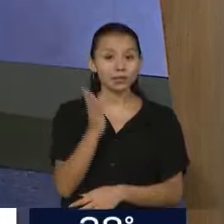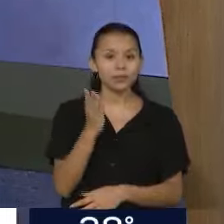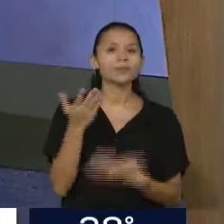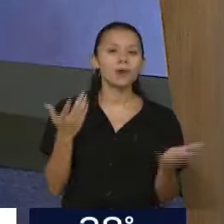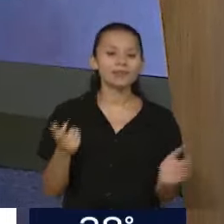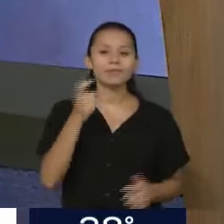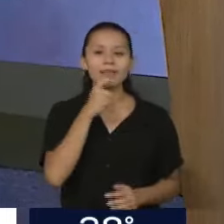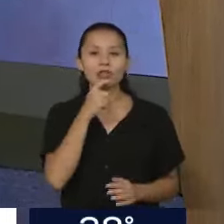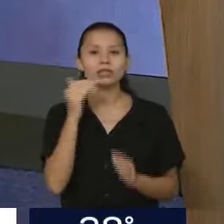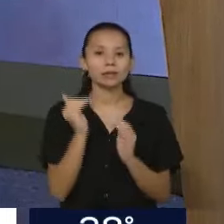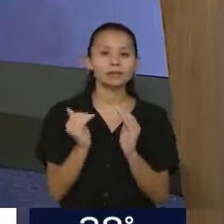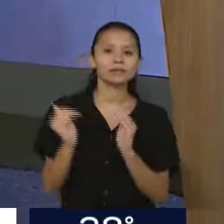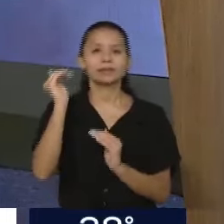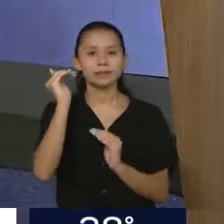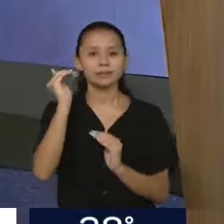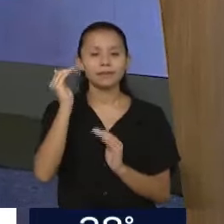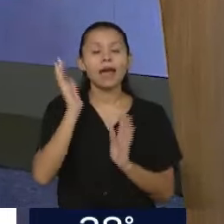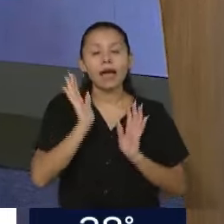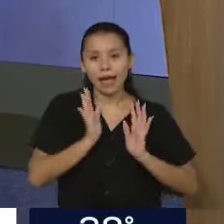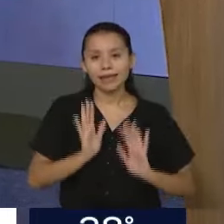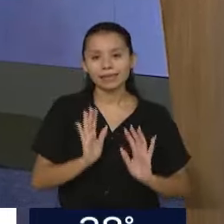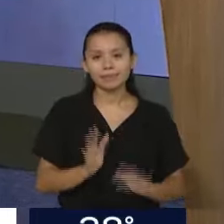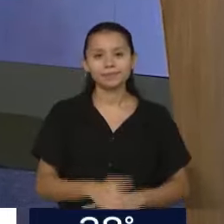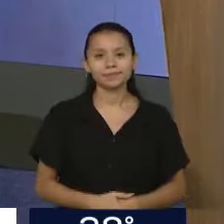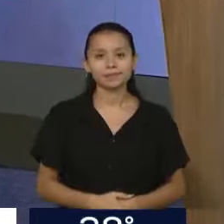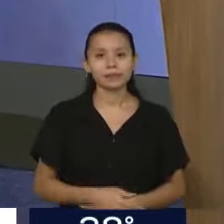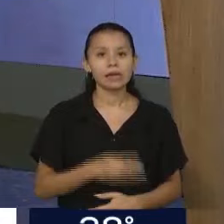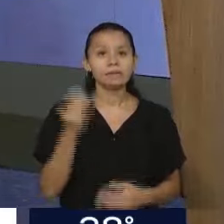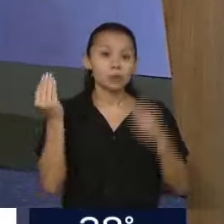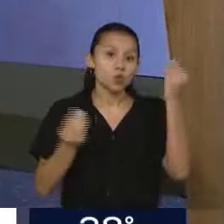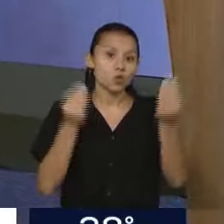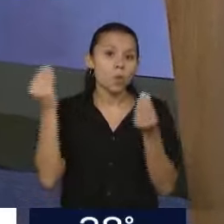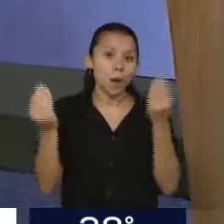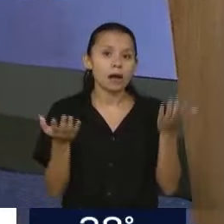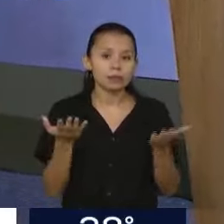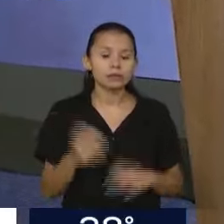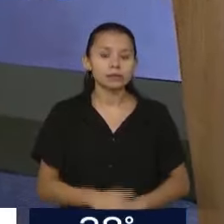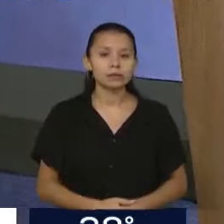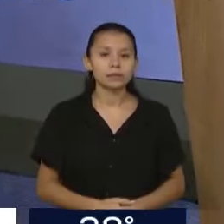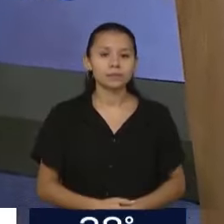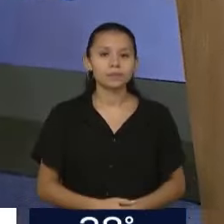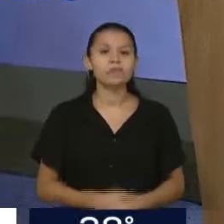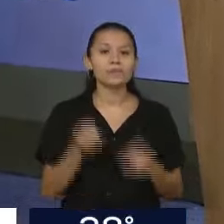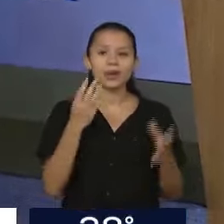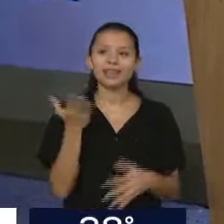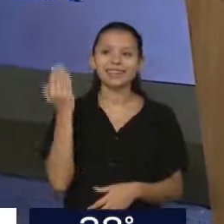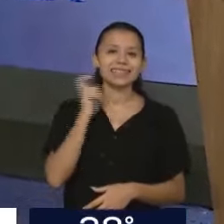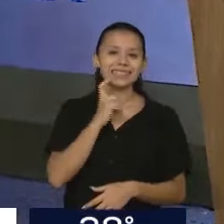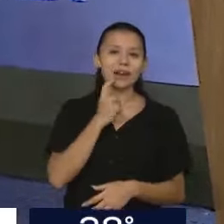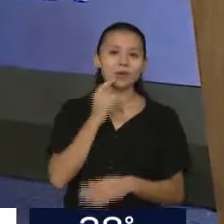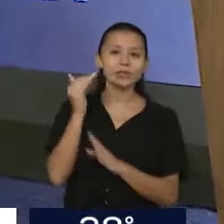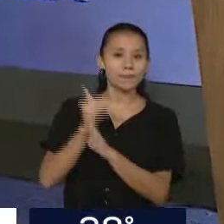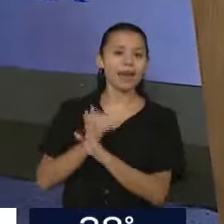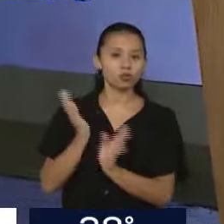a encabezar los datos más preocupantes de la región, porque en realidad le fue muy bien a San Luis. ¿Qué rol puede jugar el